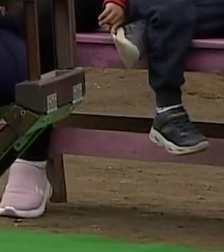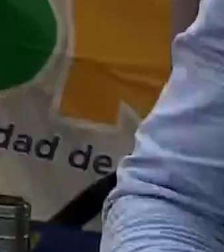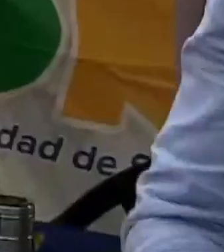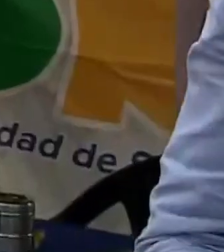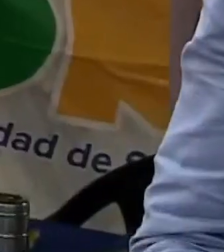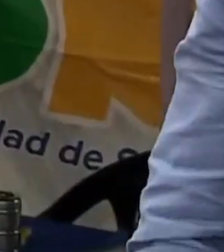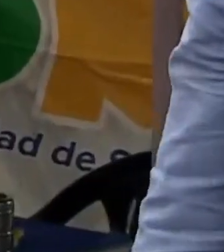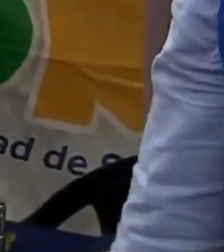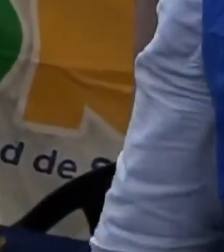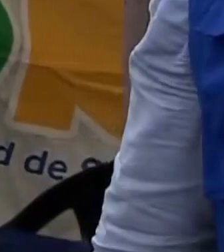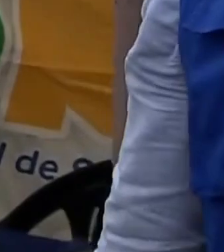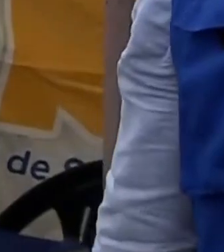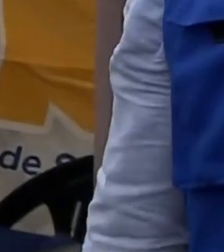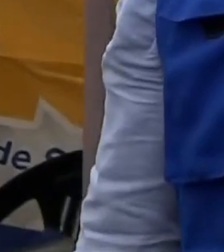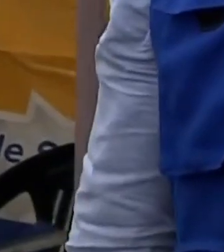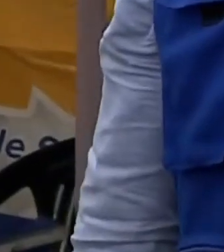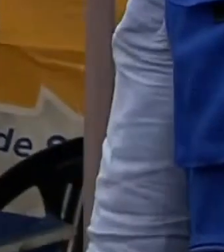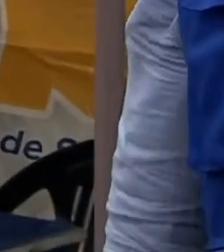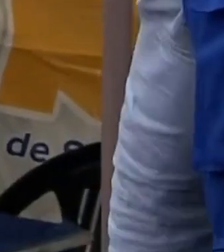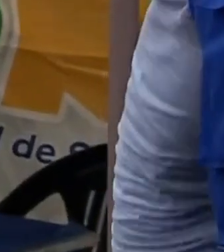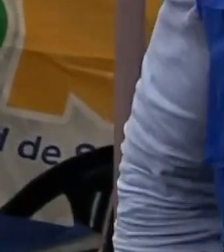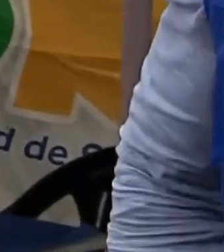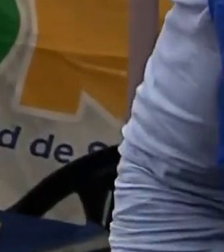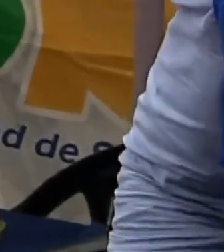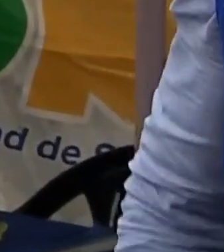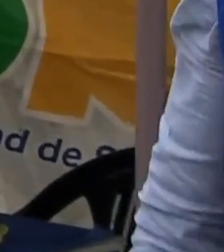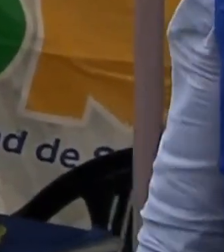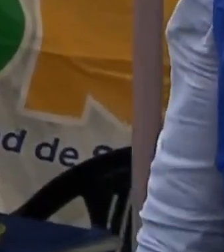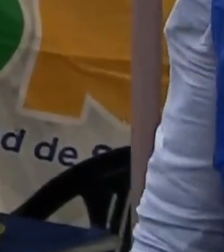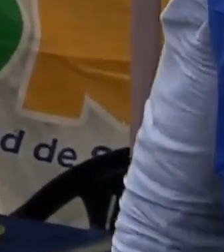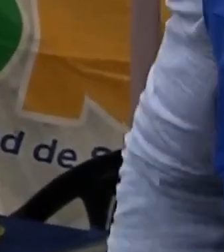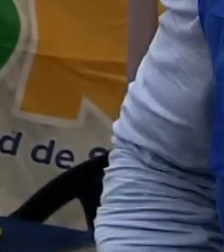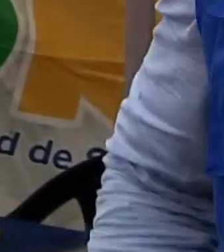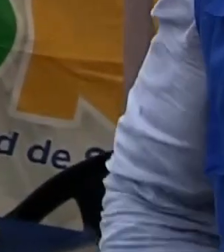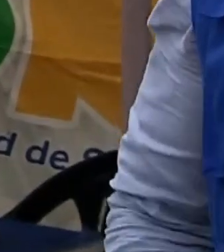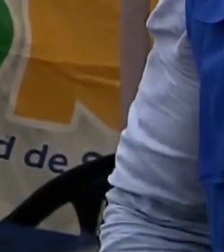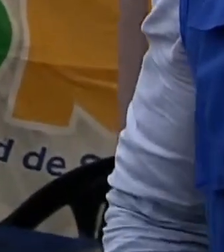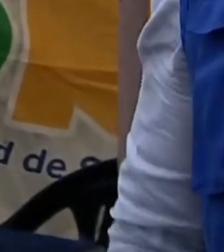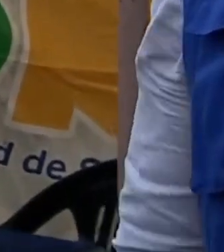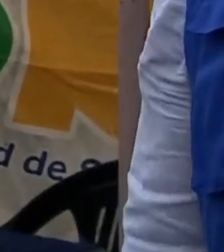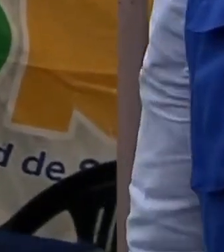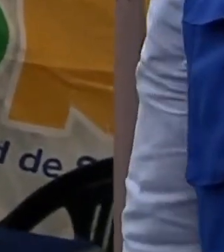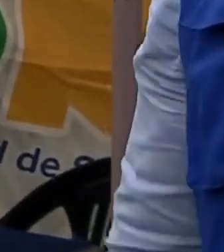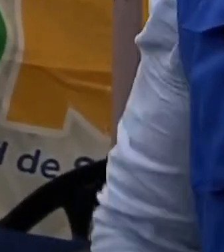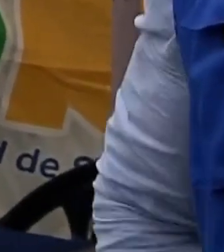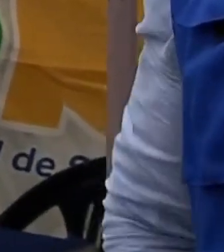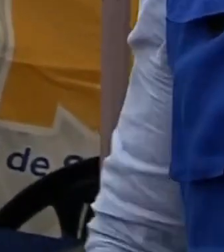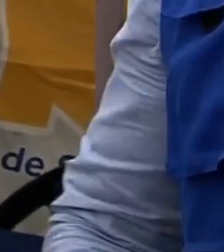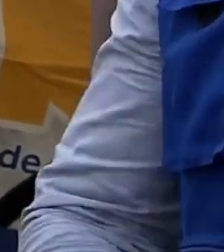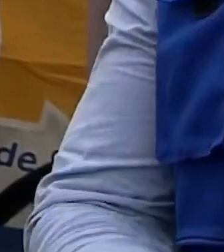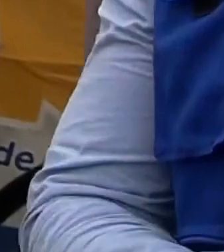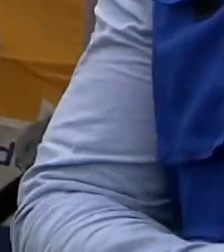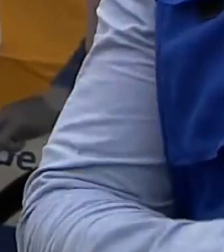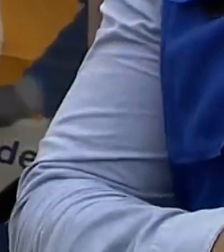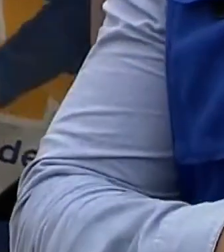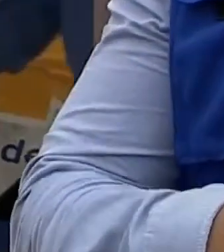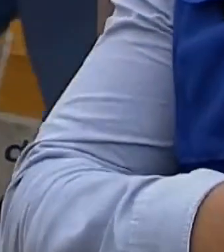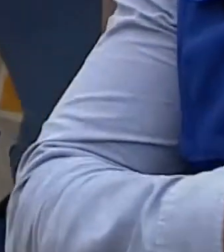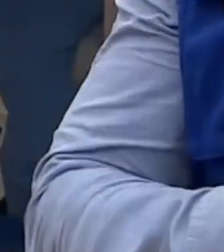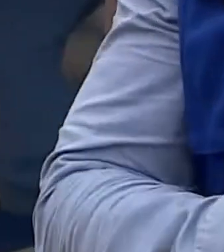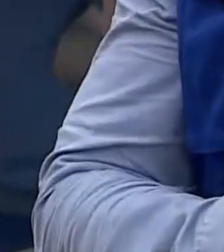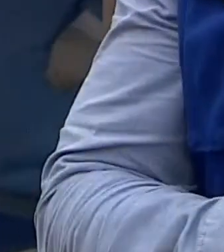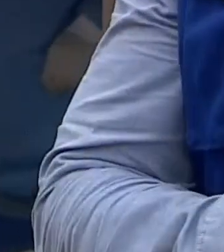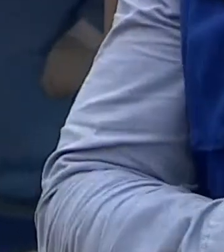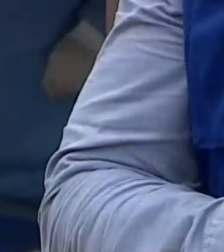es, doctor Alberto, y en realidad algo fundamental que nosotros nunca dejamos de tocar en el programa es la alimentación como la base de la